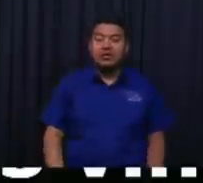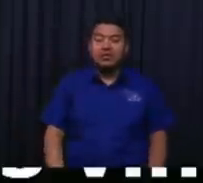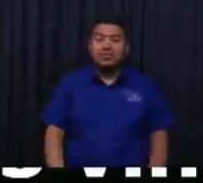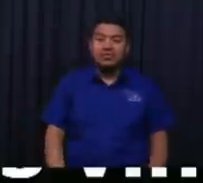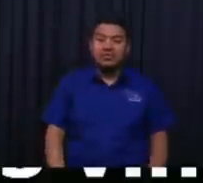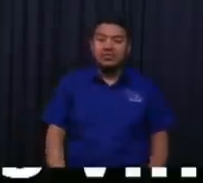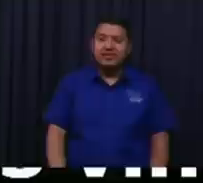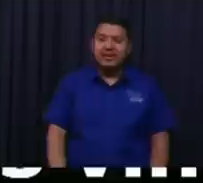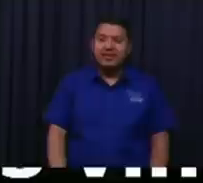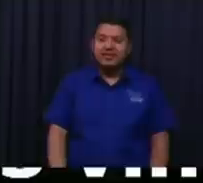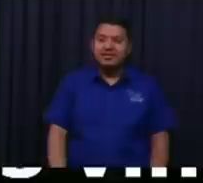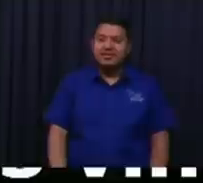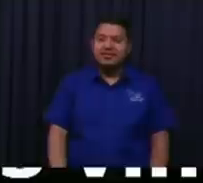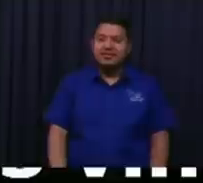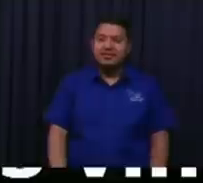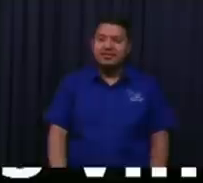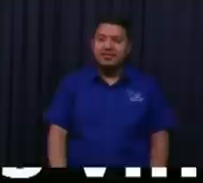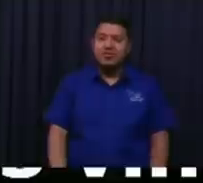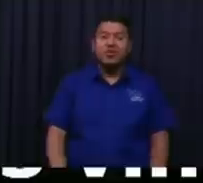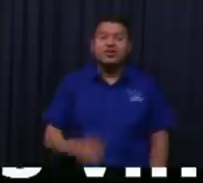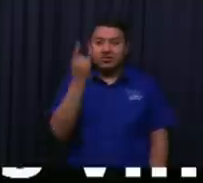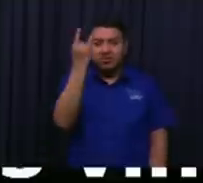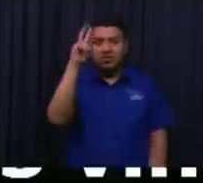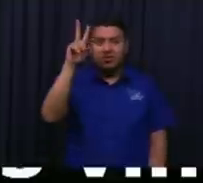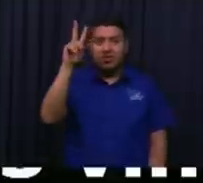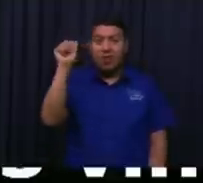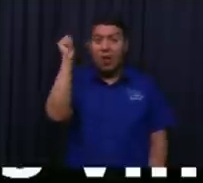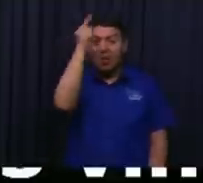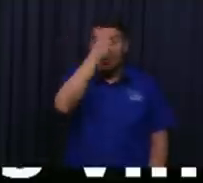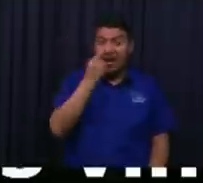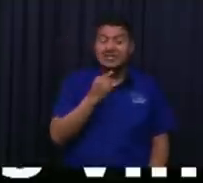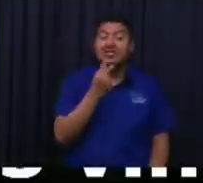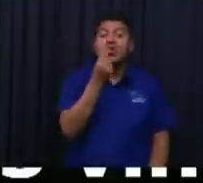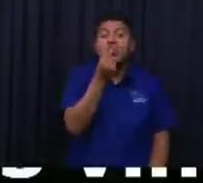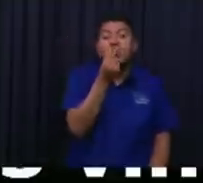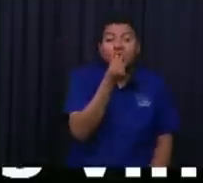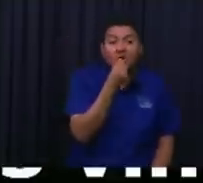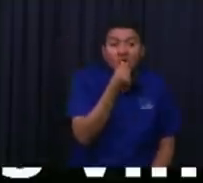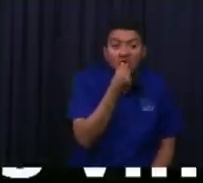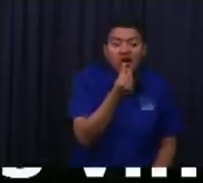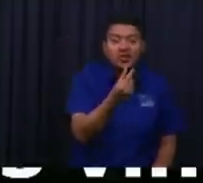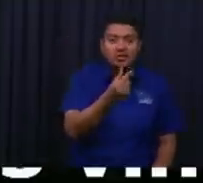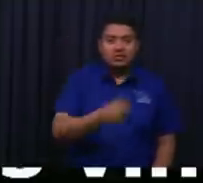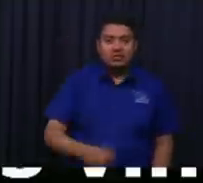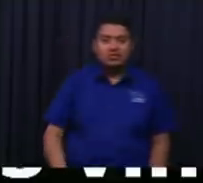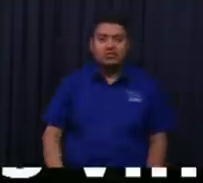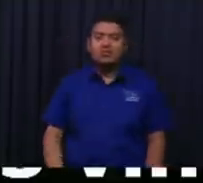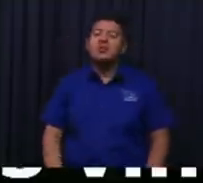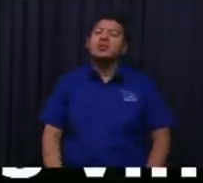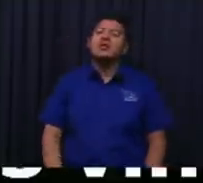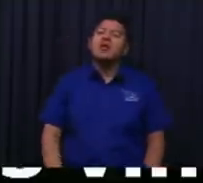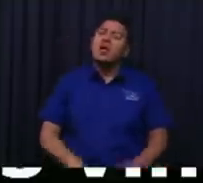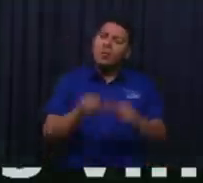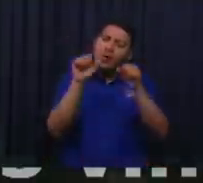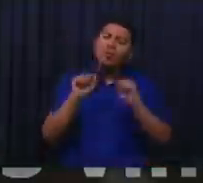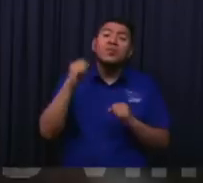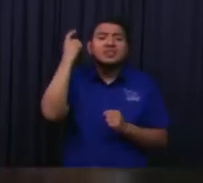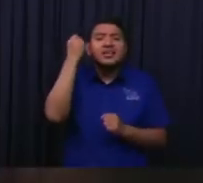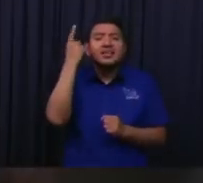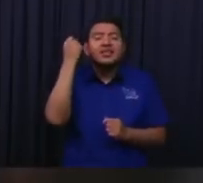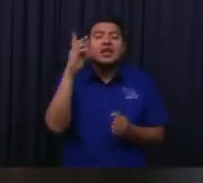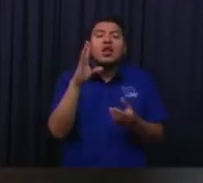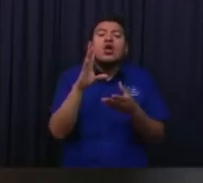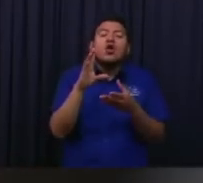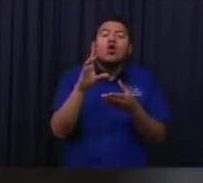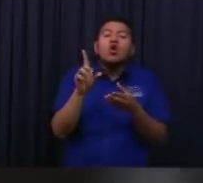gracias, repito, estoy buscando la procedencia para poder ministrar el nombre de cada una